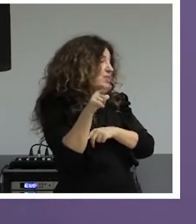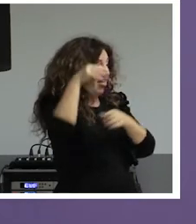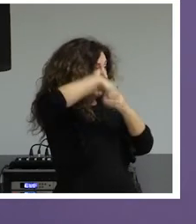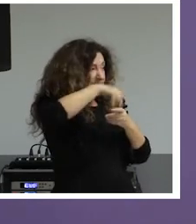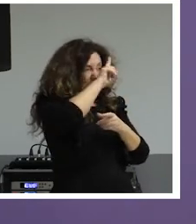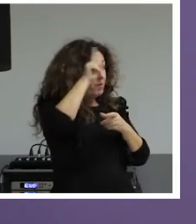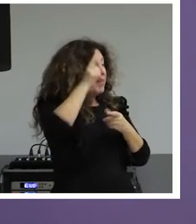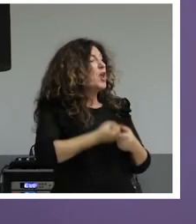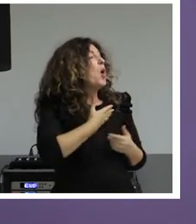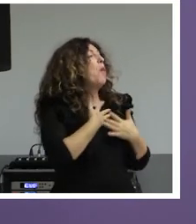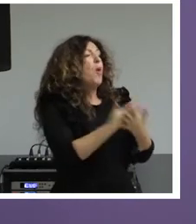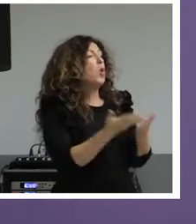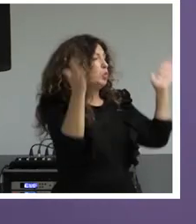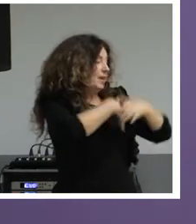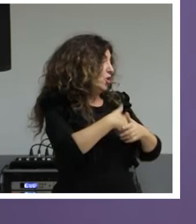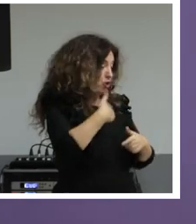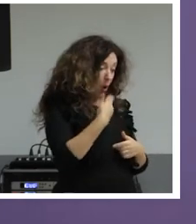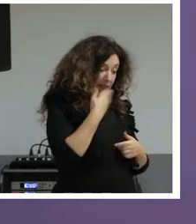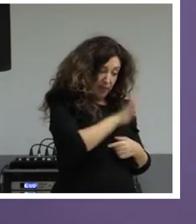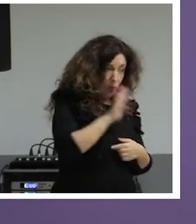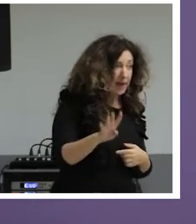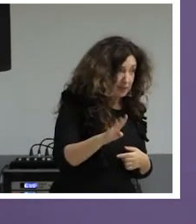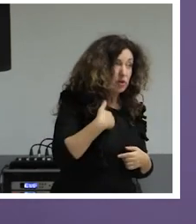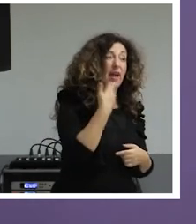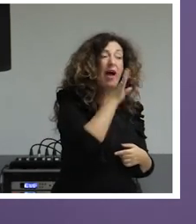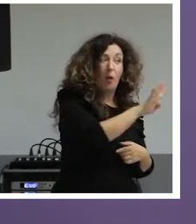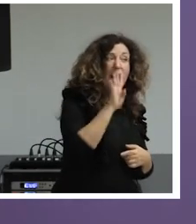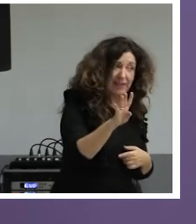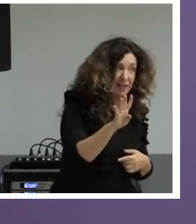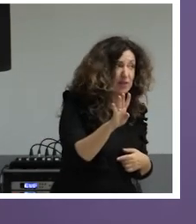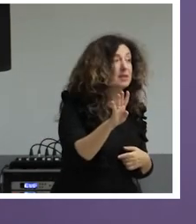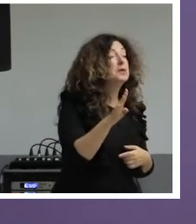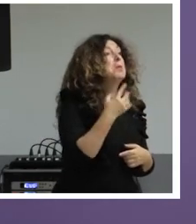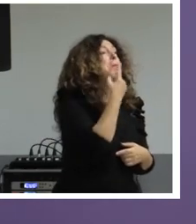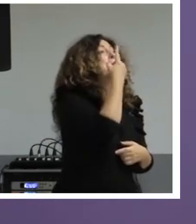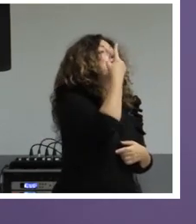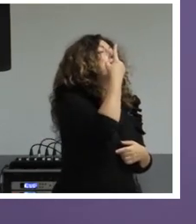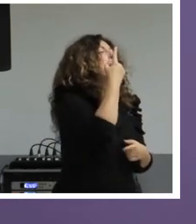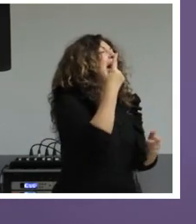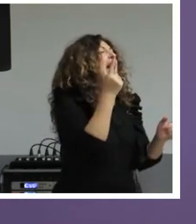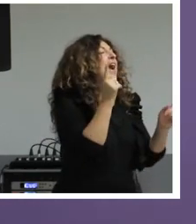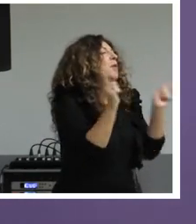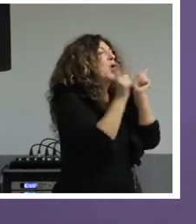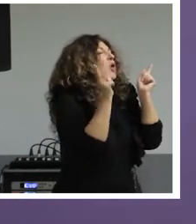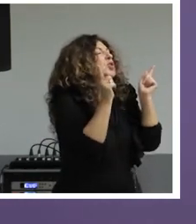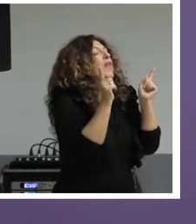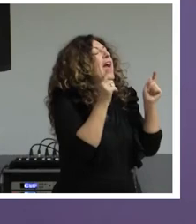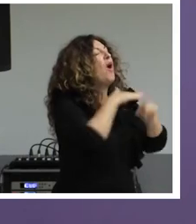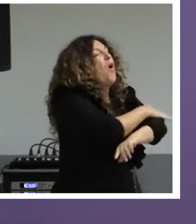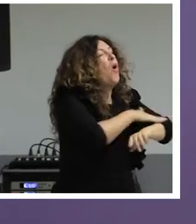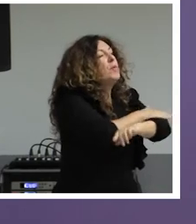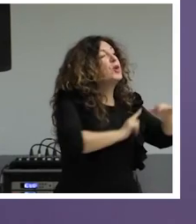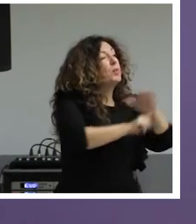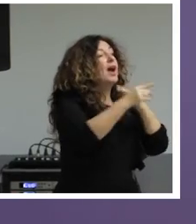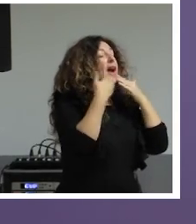este clamor social que es un clamor social y que tener voluntad voluntad política que es lo que no tiene los políticos en la ciudad de